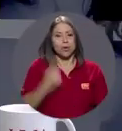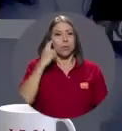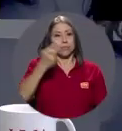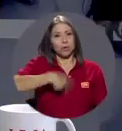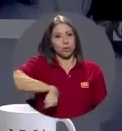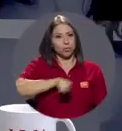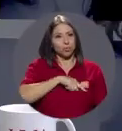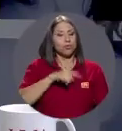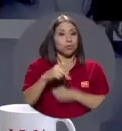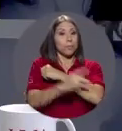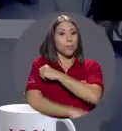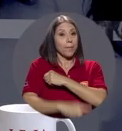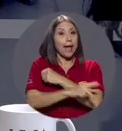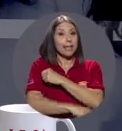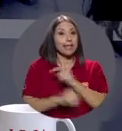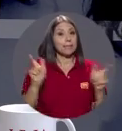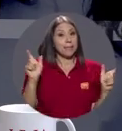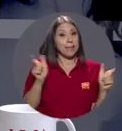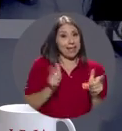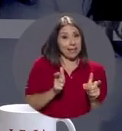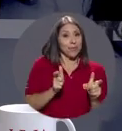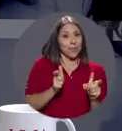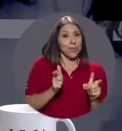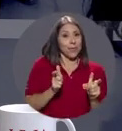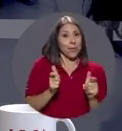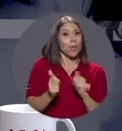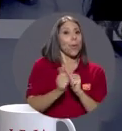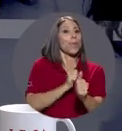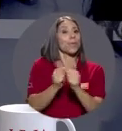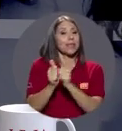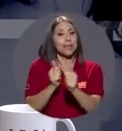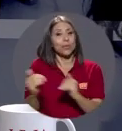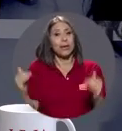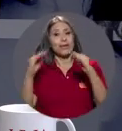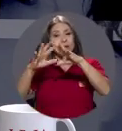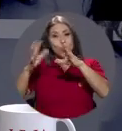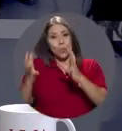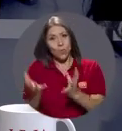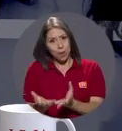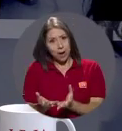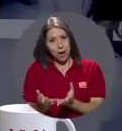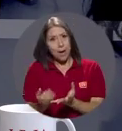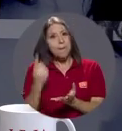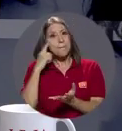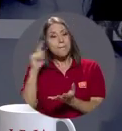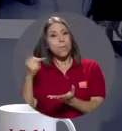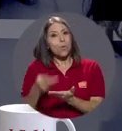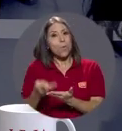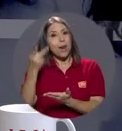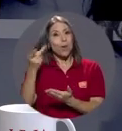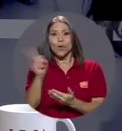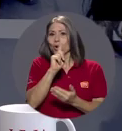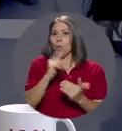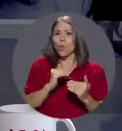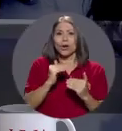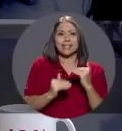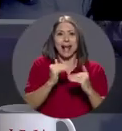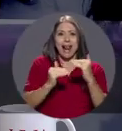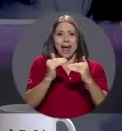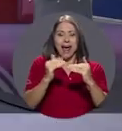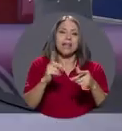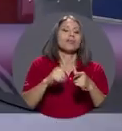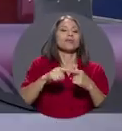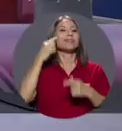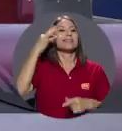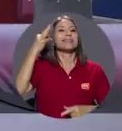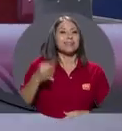sobre todo porque nosotros somos un país de una escala pequeña compitiendo globalmente por valor, no por escala. Entonces